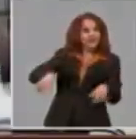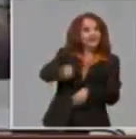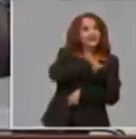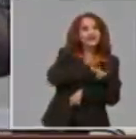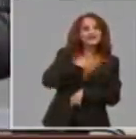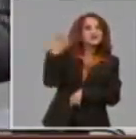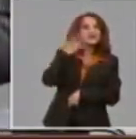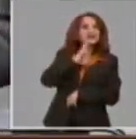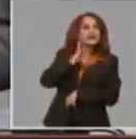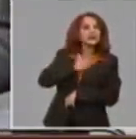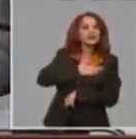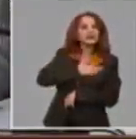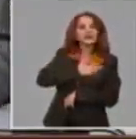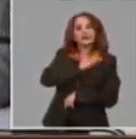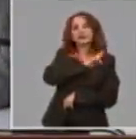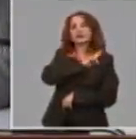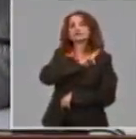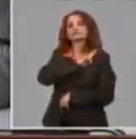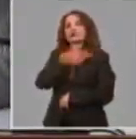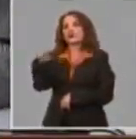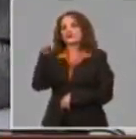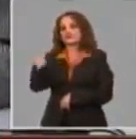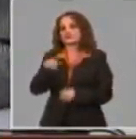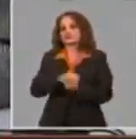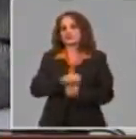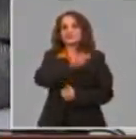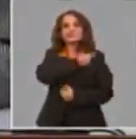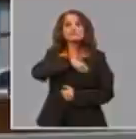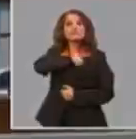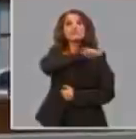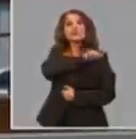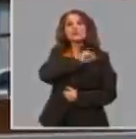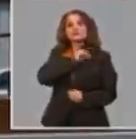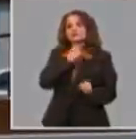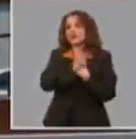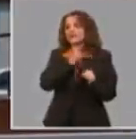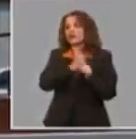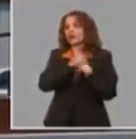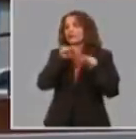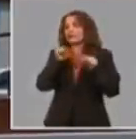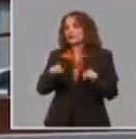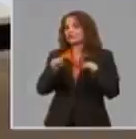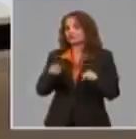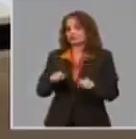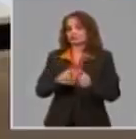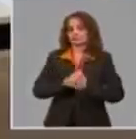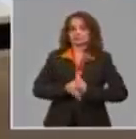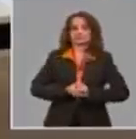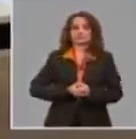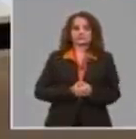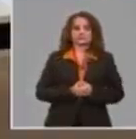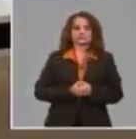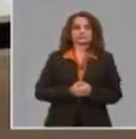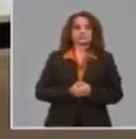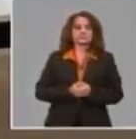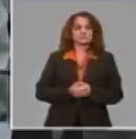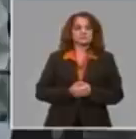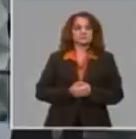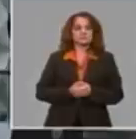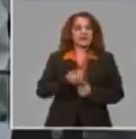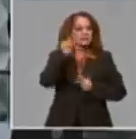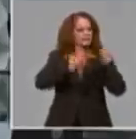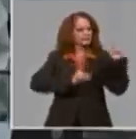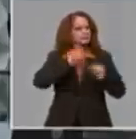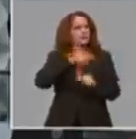y para el pueblo trabajador y a los que apestan que con esta situación les van a vivir una vez más les podemos